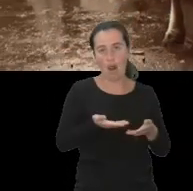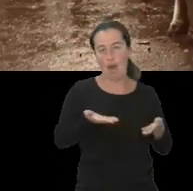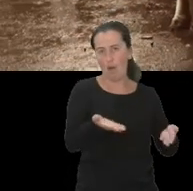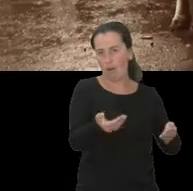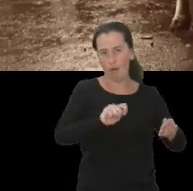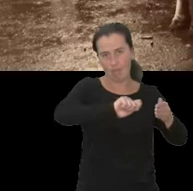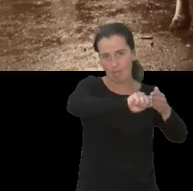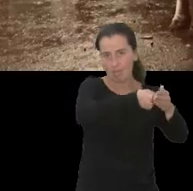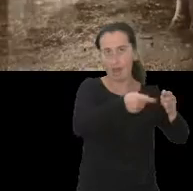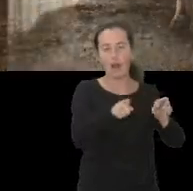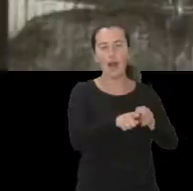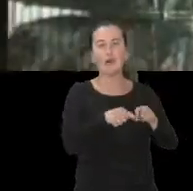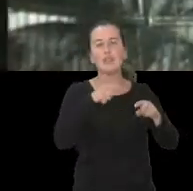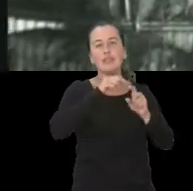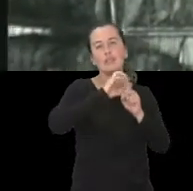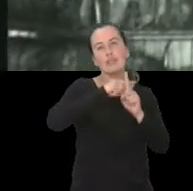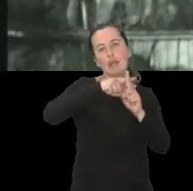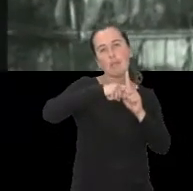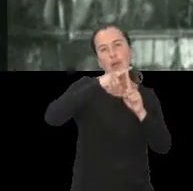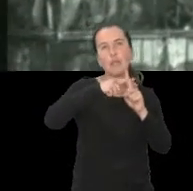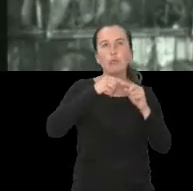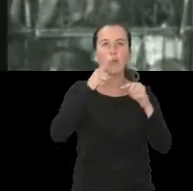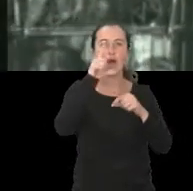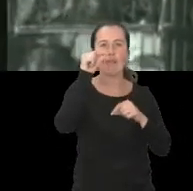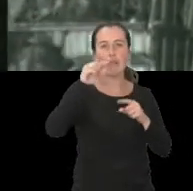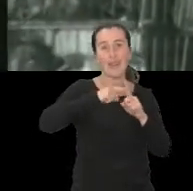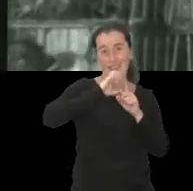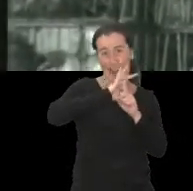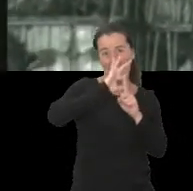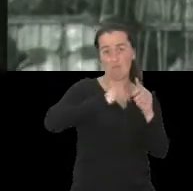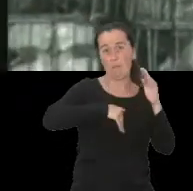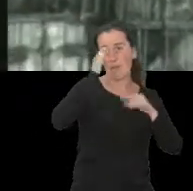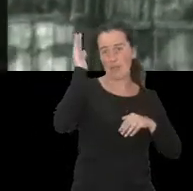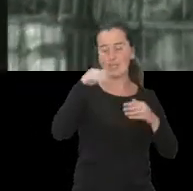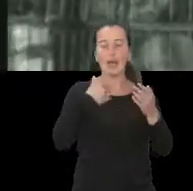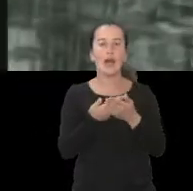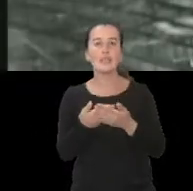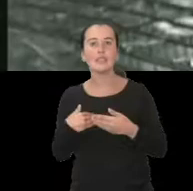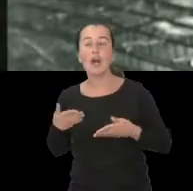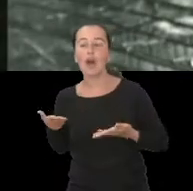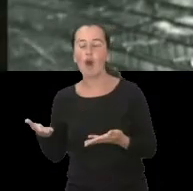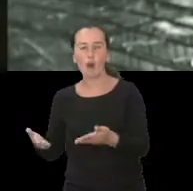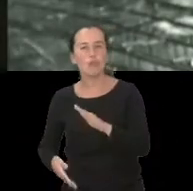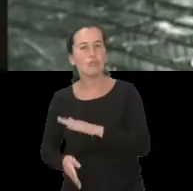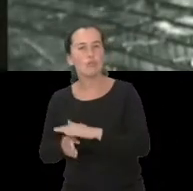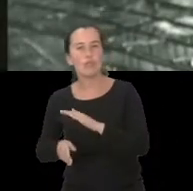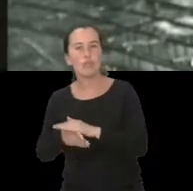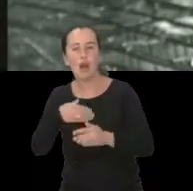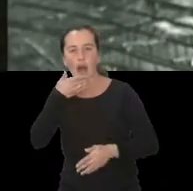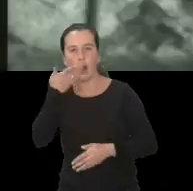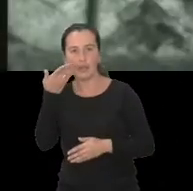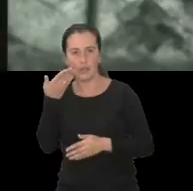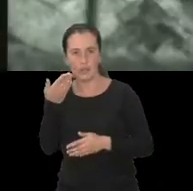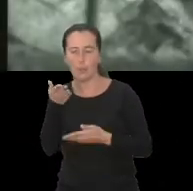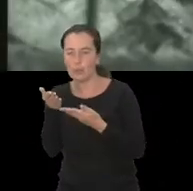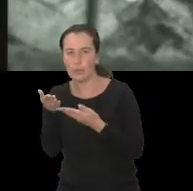hornos cerrados que alcanzaban una temperatura por encima de los 100 grados a los hornos continuos de aire caliente